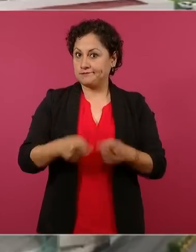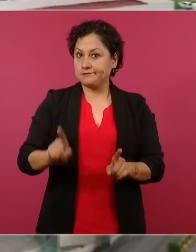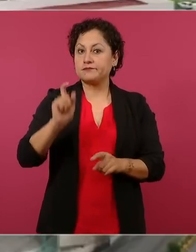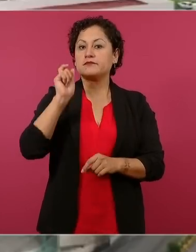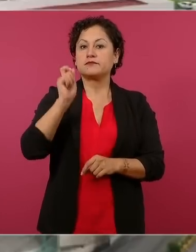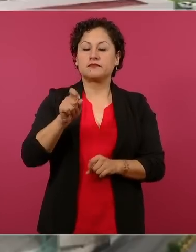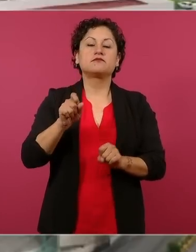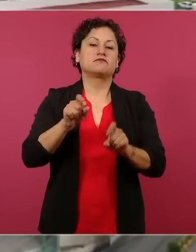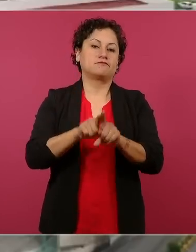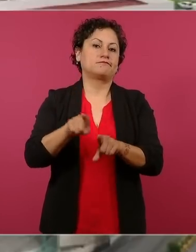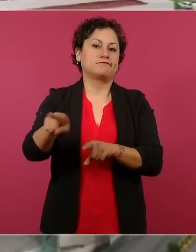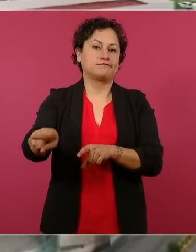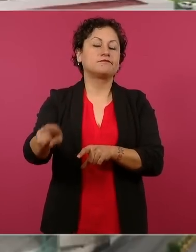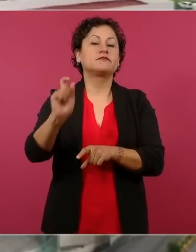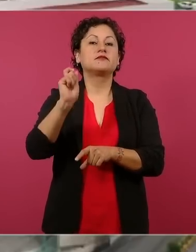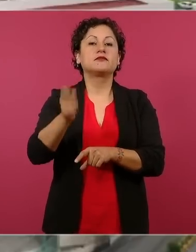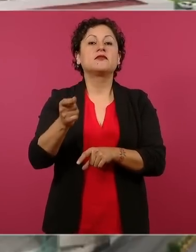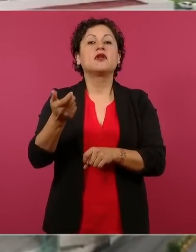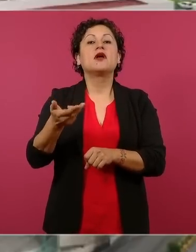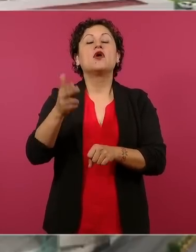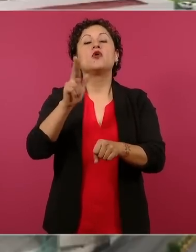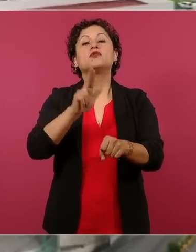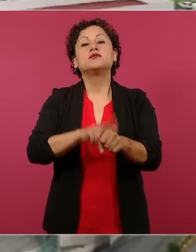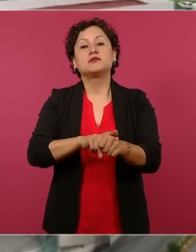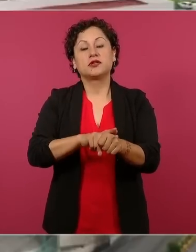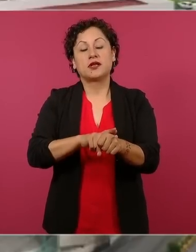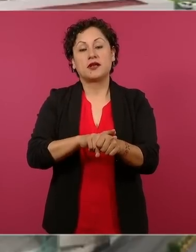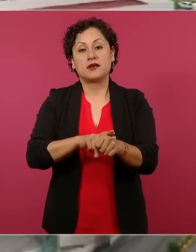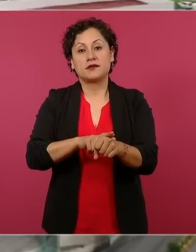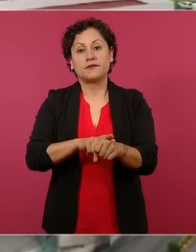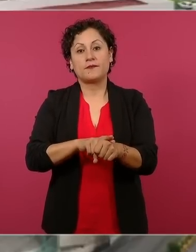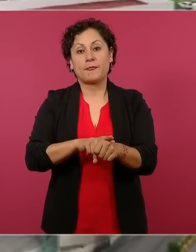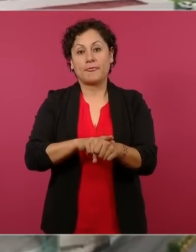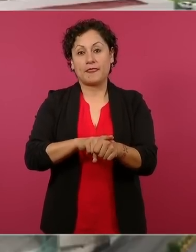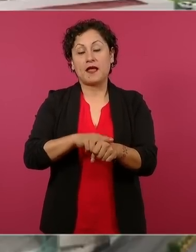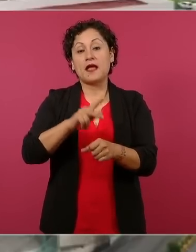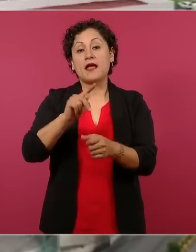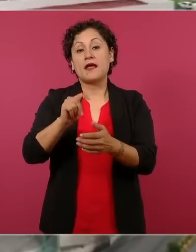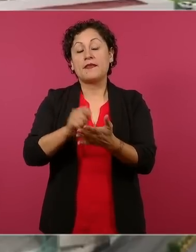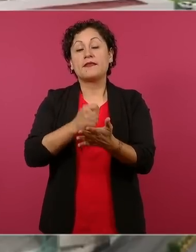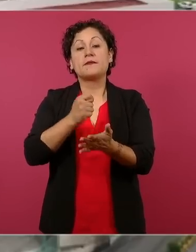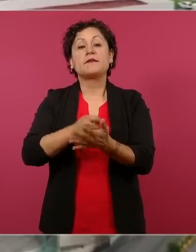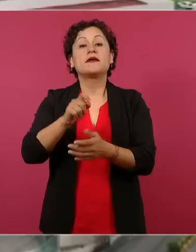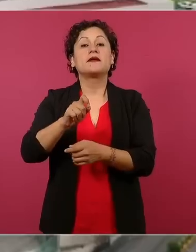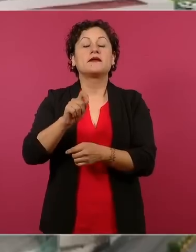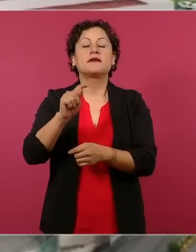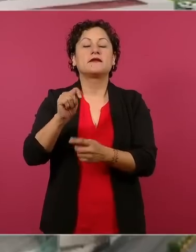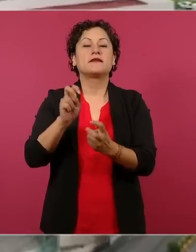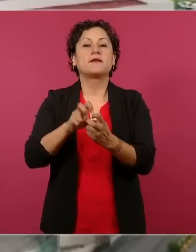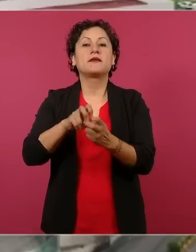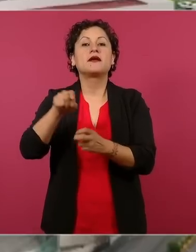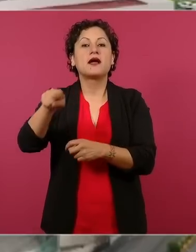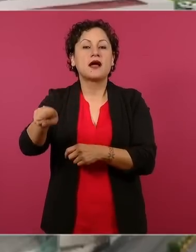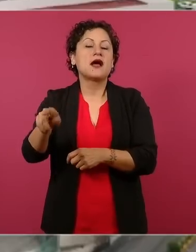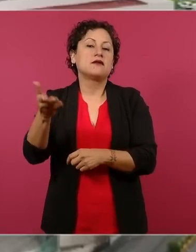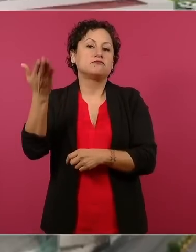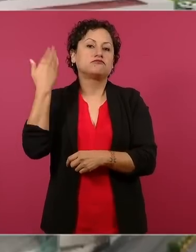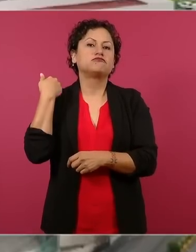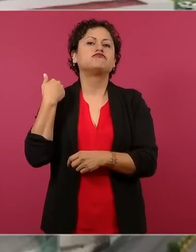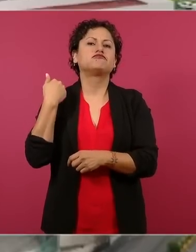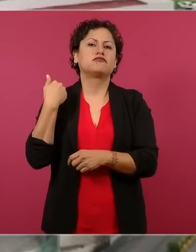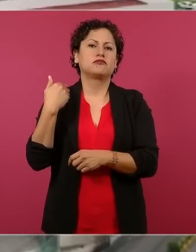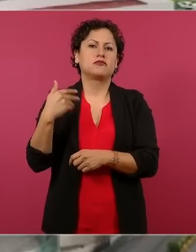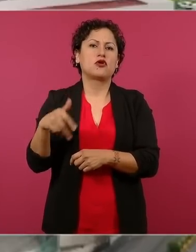también de un hospital, el Hospital de la Mujer de Tepic, que comenzó a construirse en 2014, es decir, hace 10 años, pero